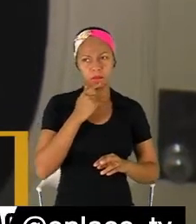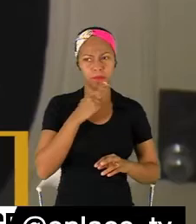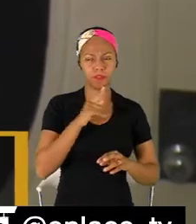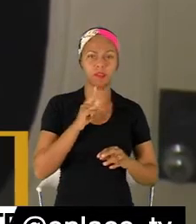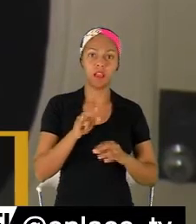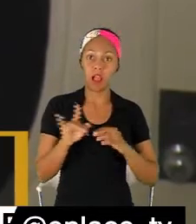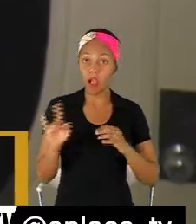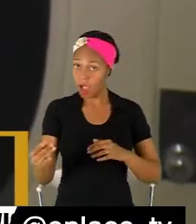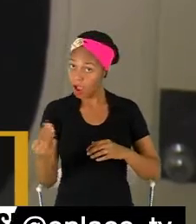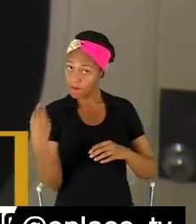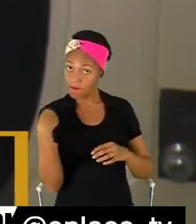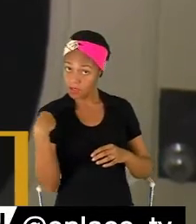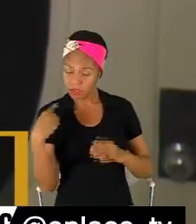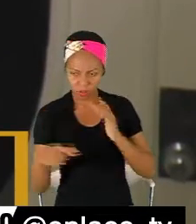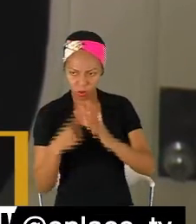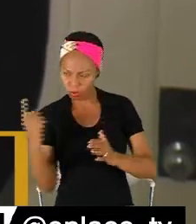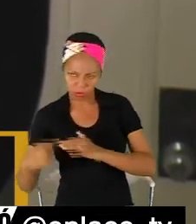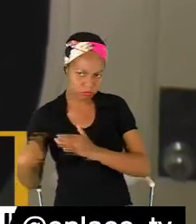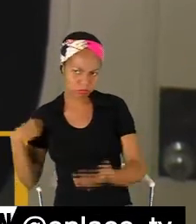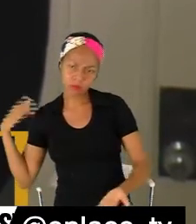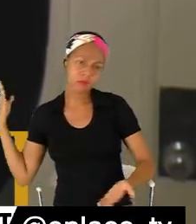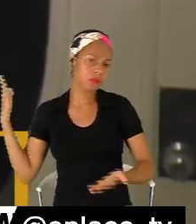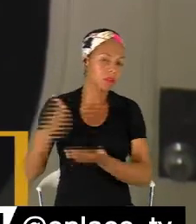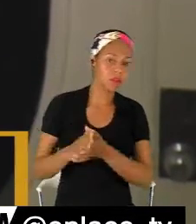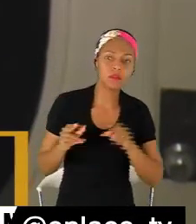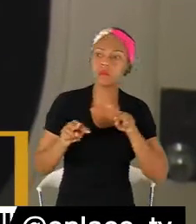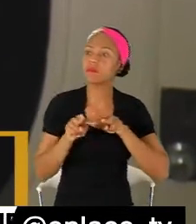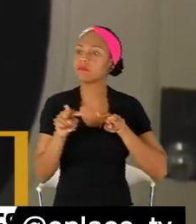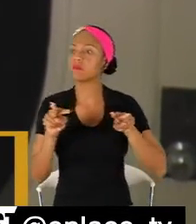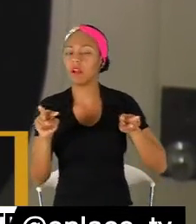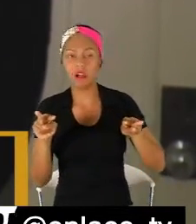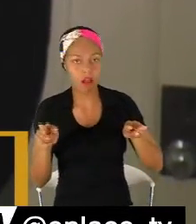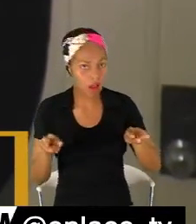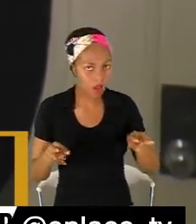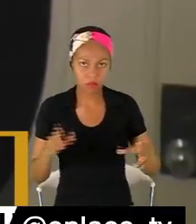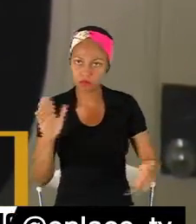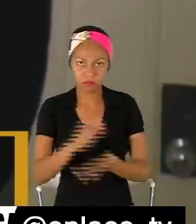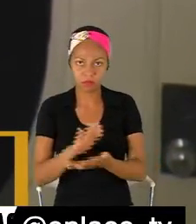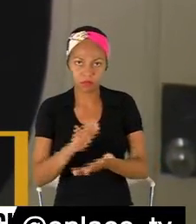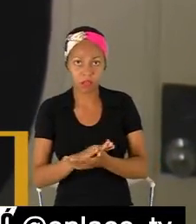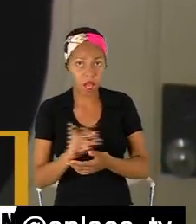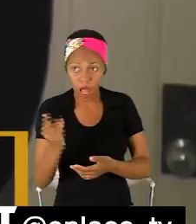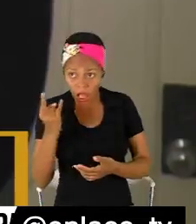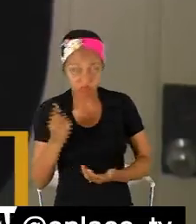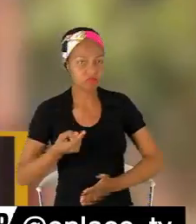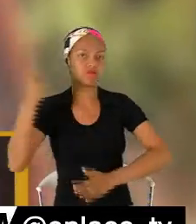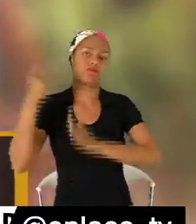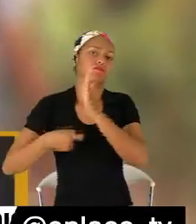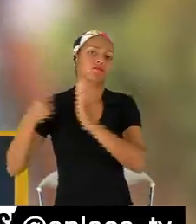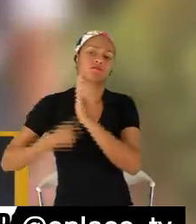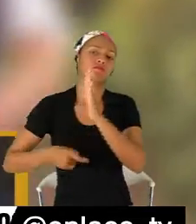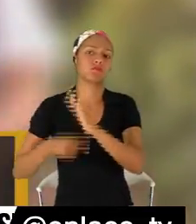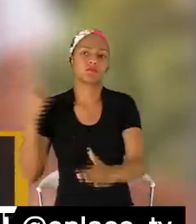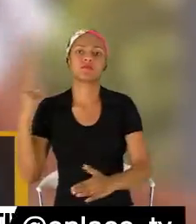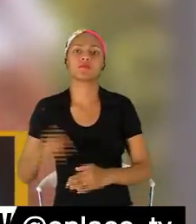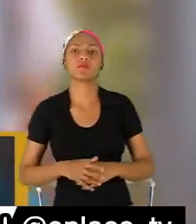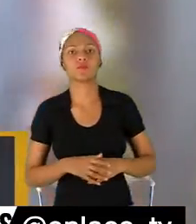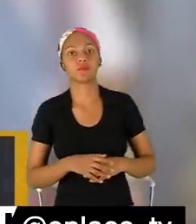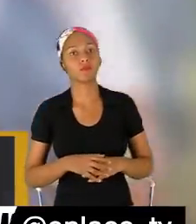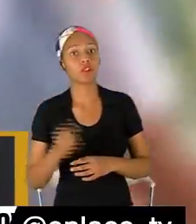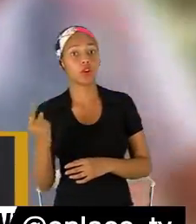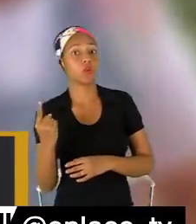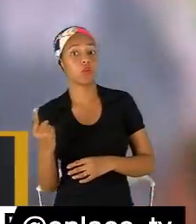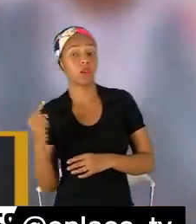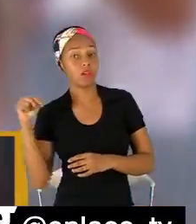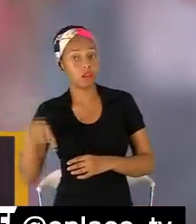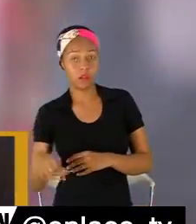hagan llegar y de manera inmediata nosotros hacemos presencia y actuamos de la manera más adecuada. La única institución educativa en